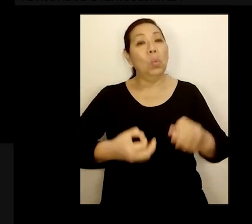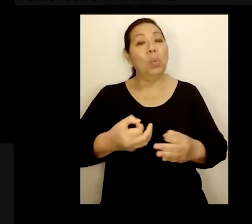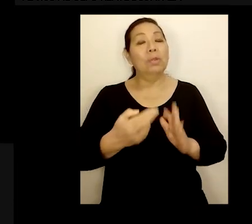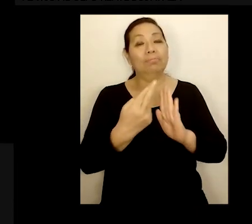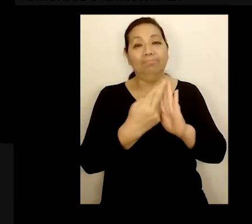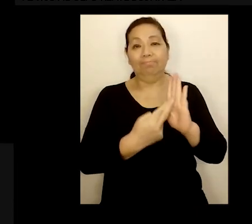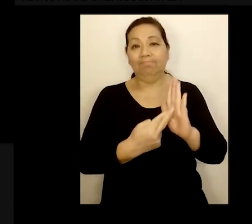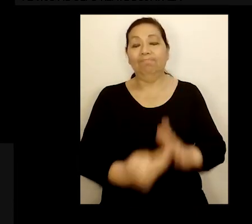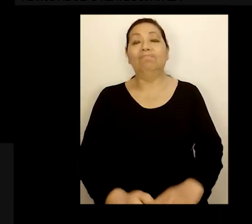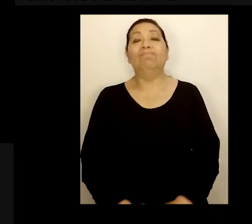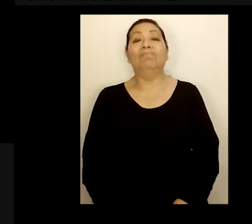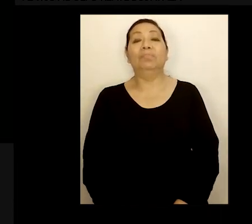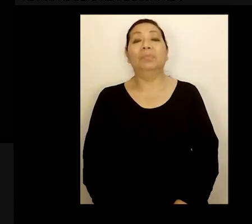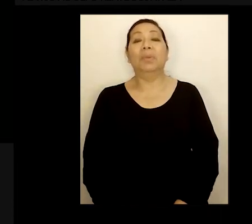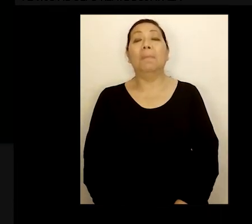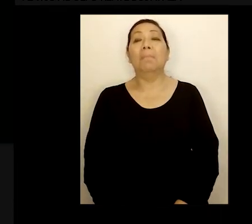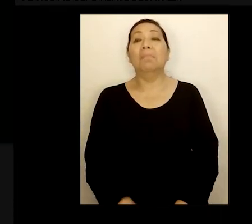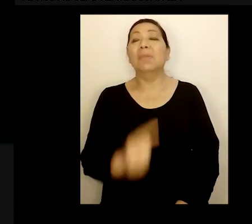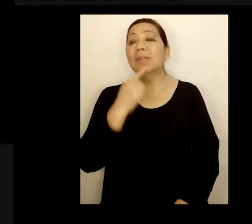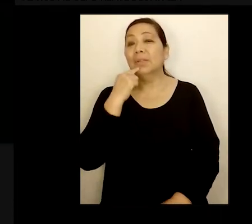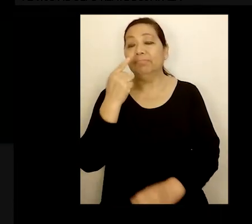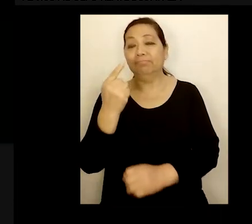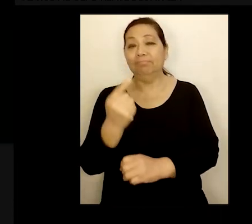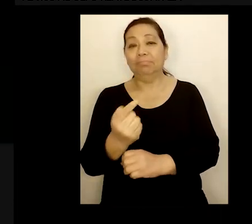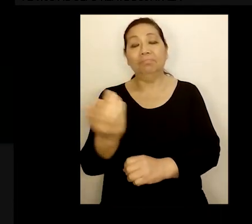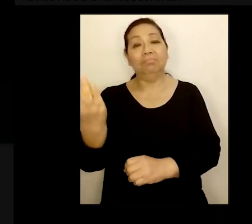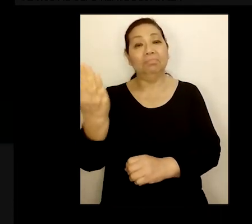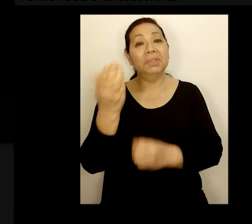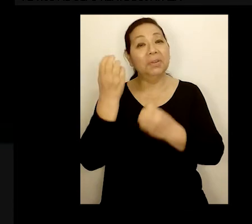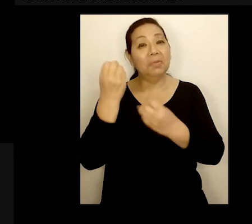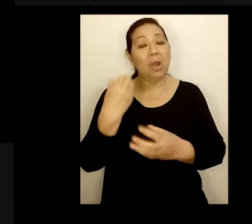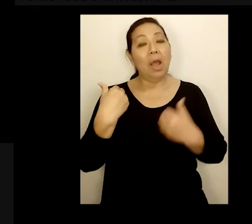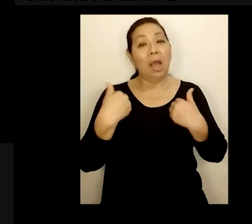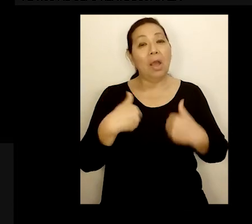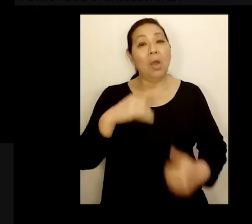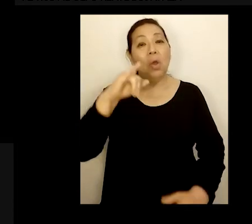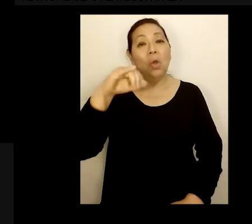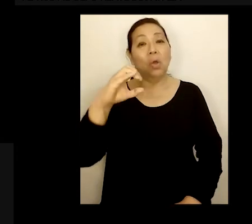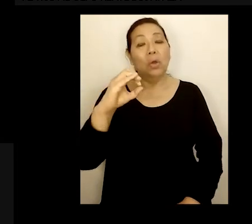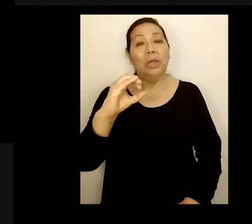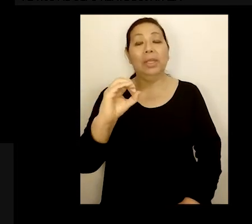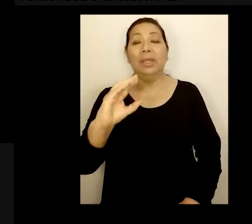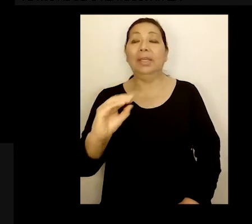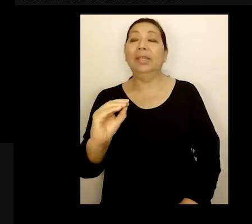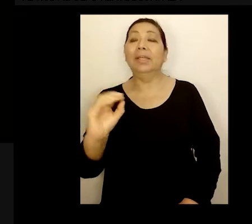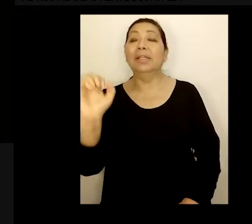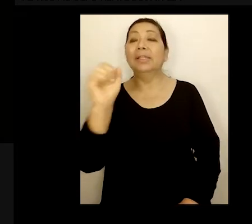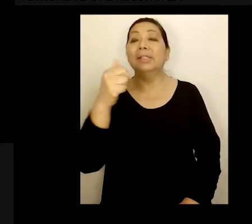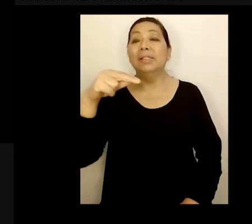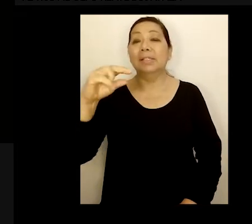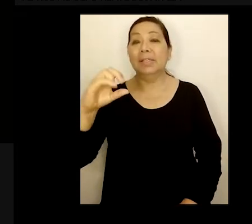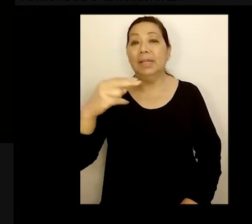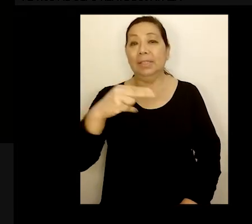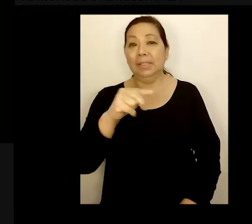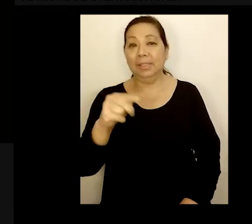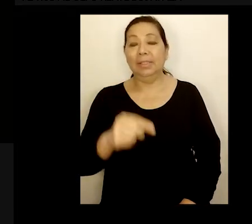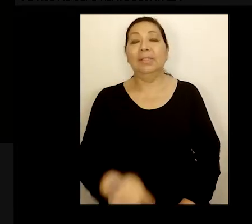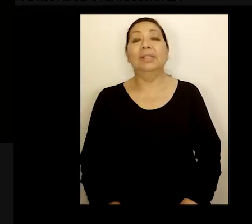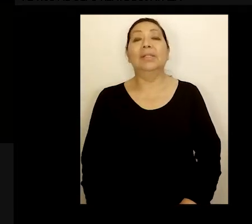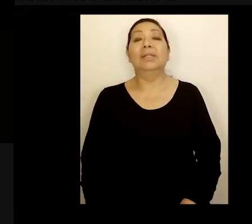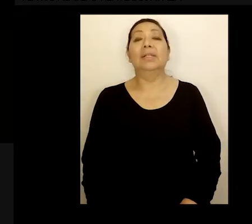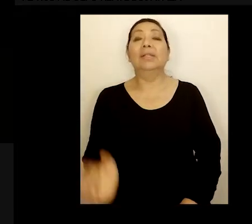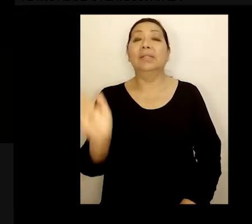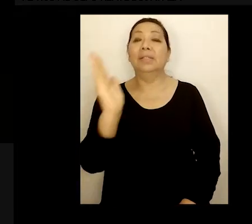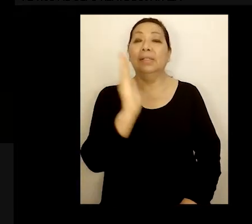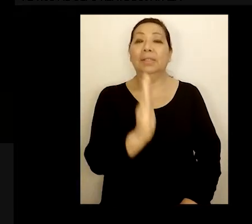de la República. Por la parte demandante, ha solicitado informar el abogado Jorge Sánchez Ruesta, y por la parte demandada,